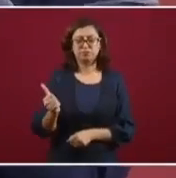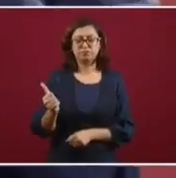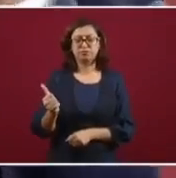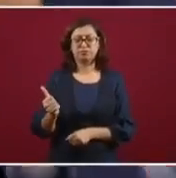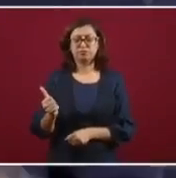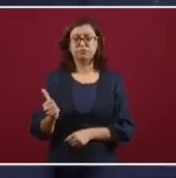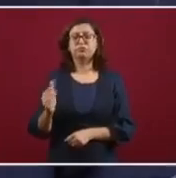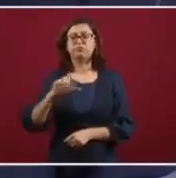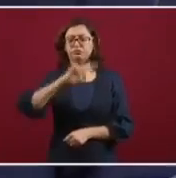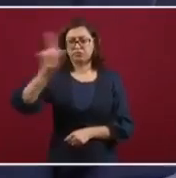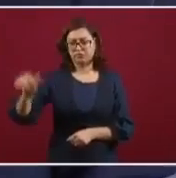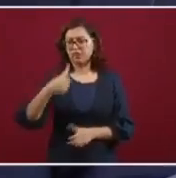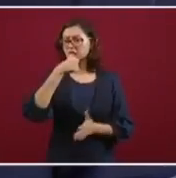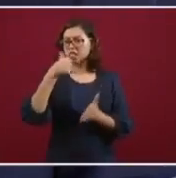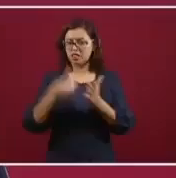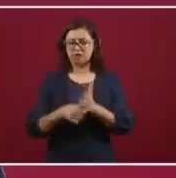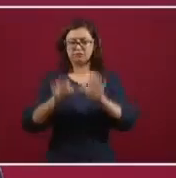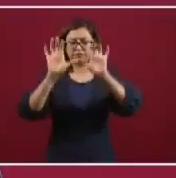a enviar una carta,